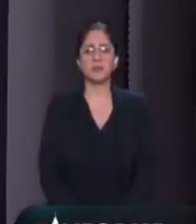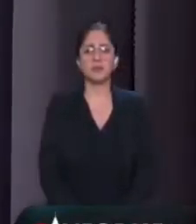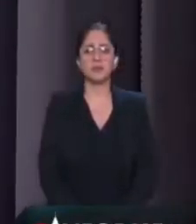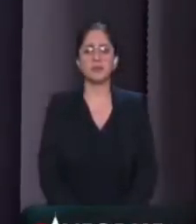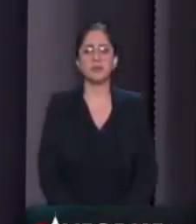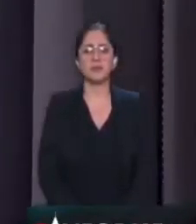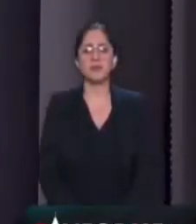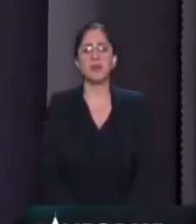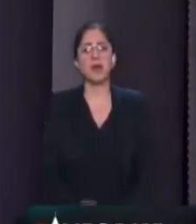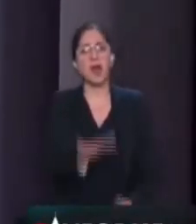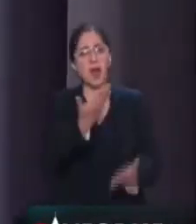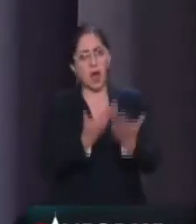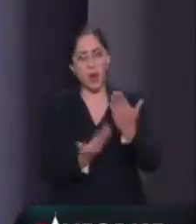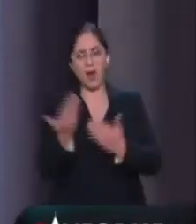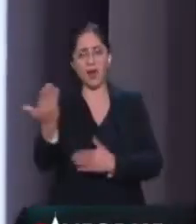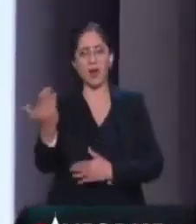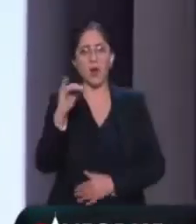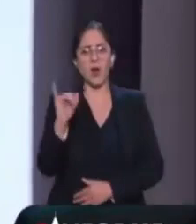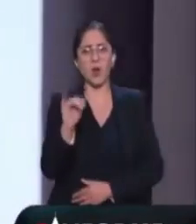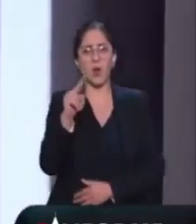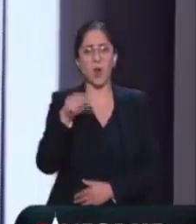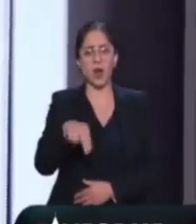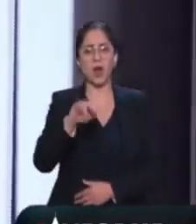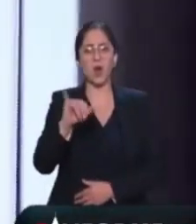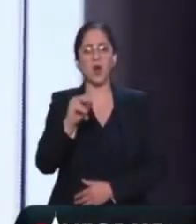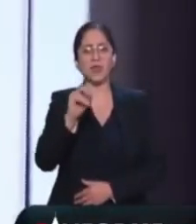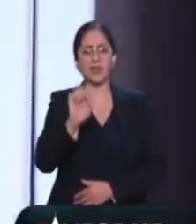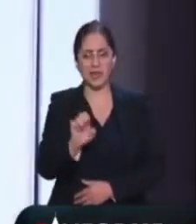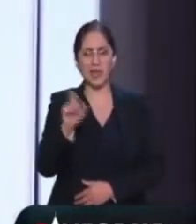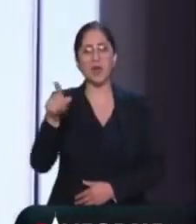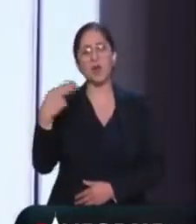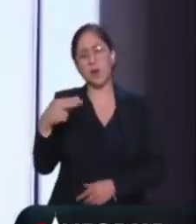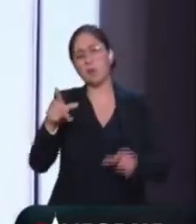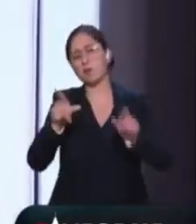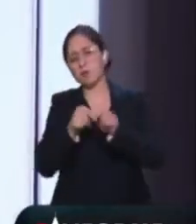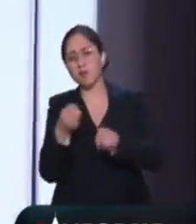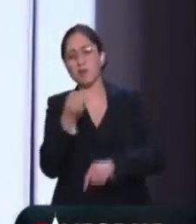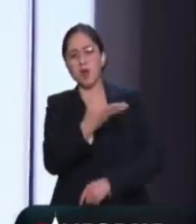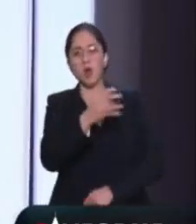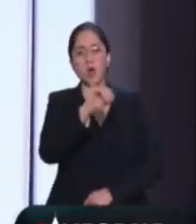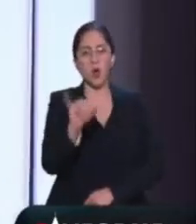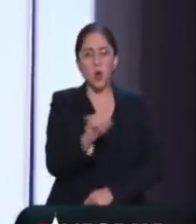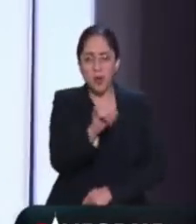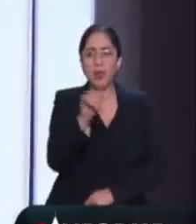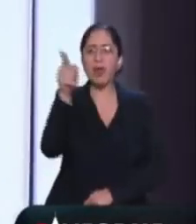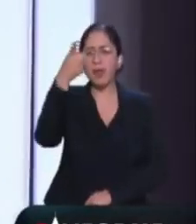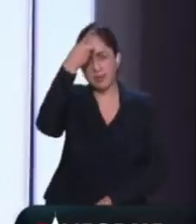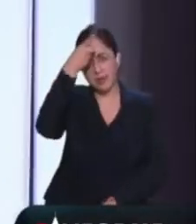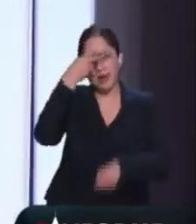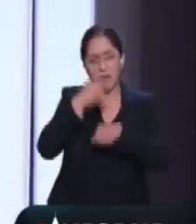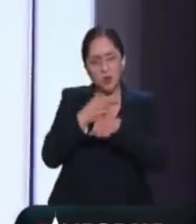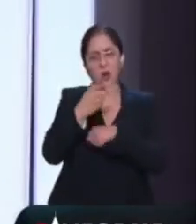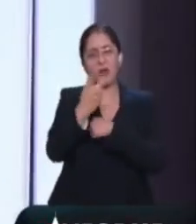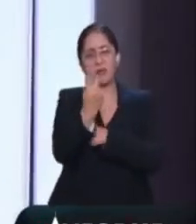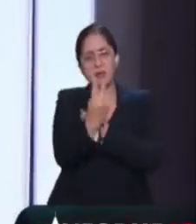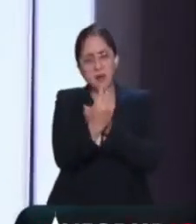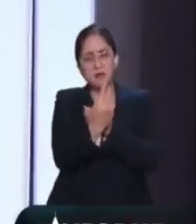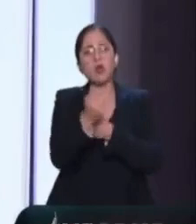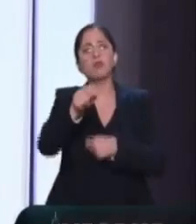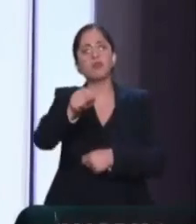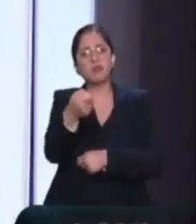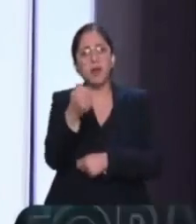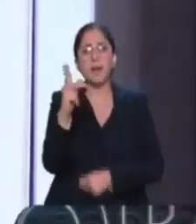Bueno, ya se encuentra con nosotros Juan José del Castillo, el J, director del canal El J Prensa Alternativa desde